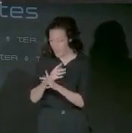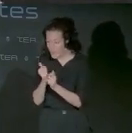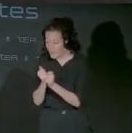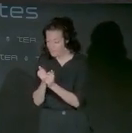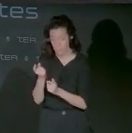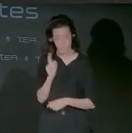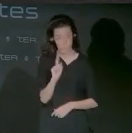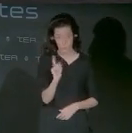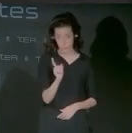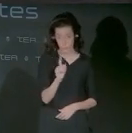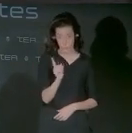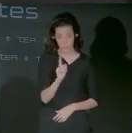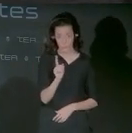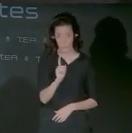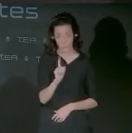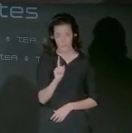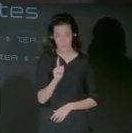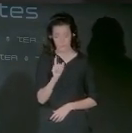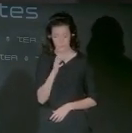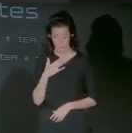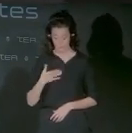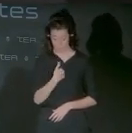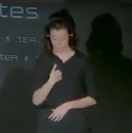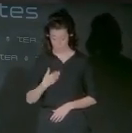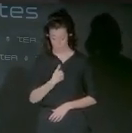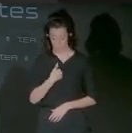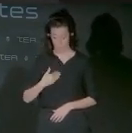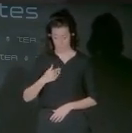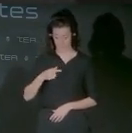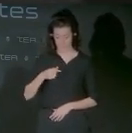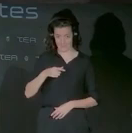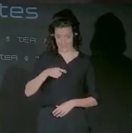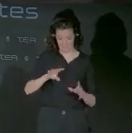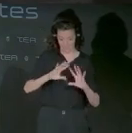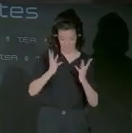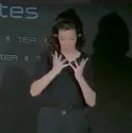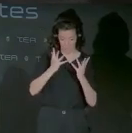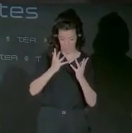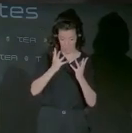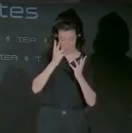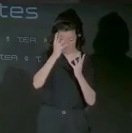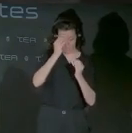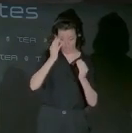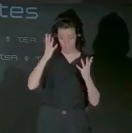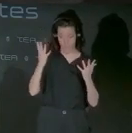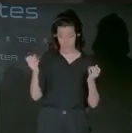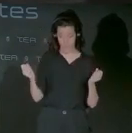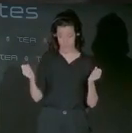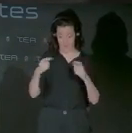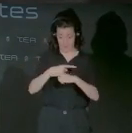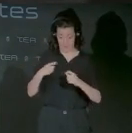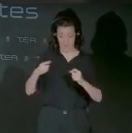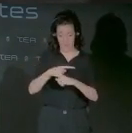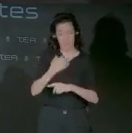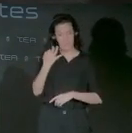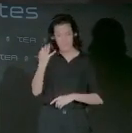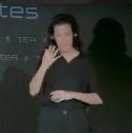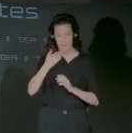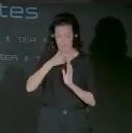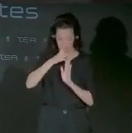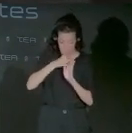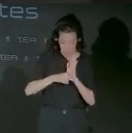toda esta interoperabilidad que hablabais, o sea, es verdad que tiene que haber como una especie de estándares, regulación para que tenga